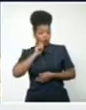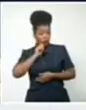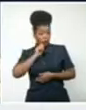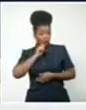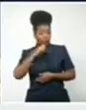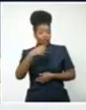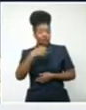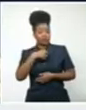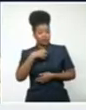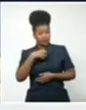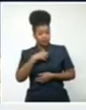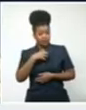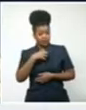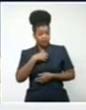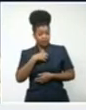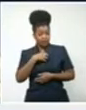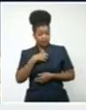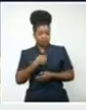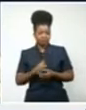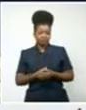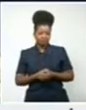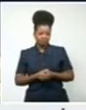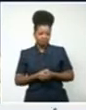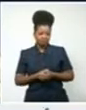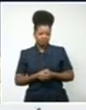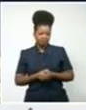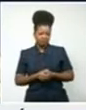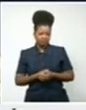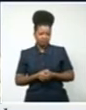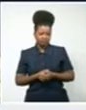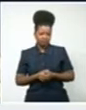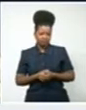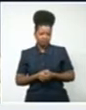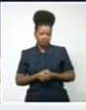una enzima que se llama